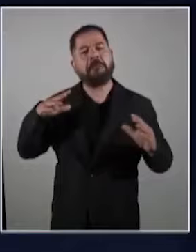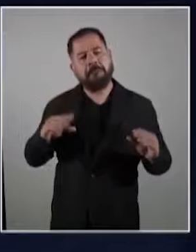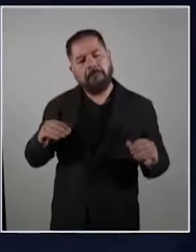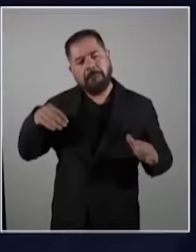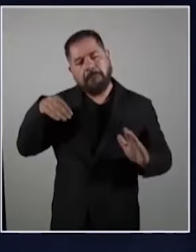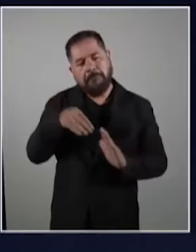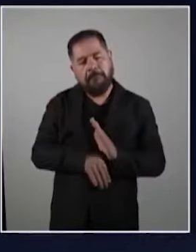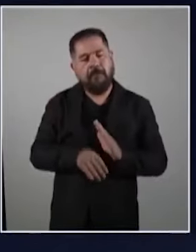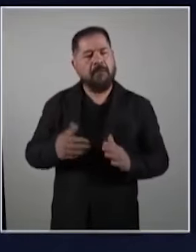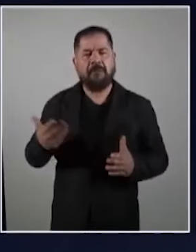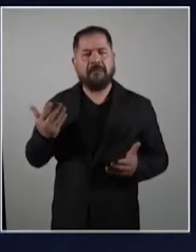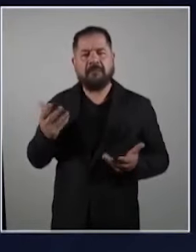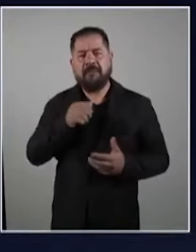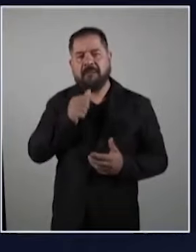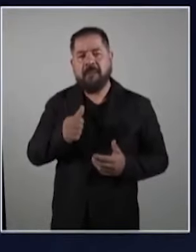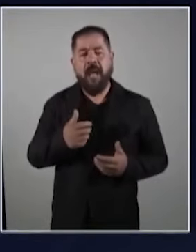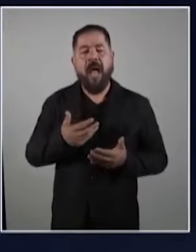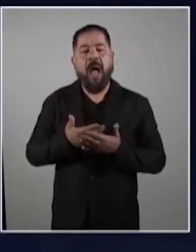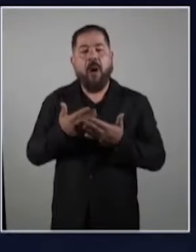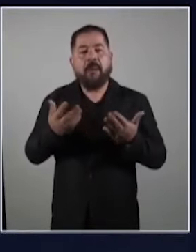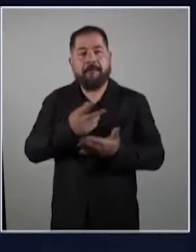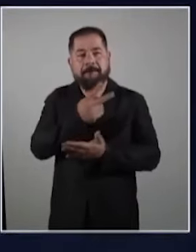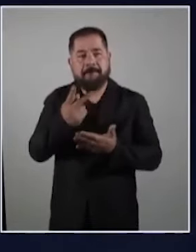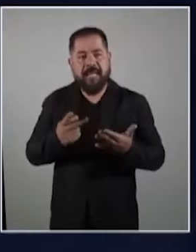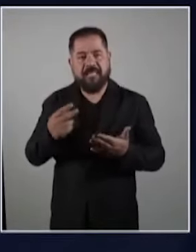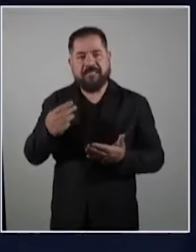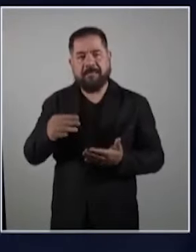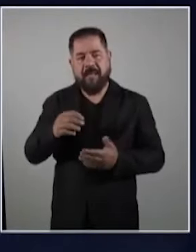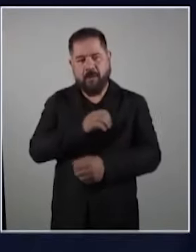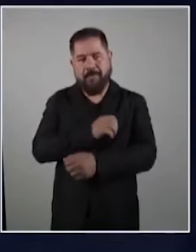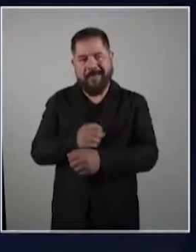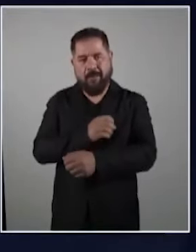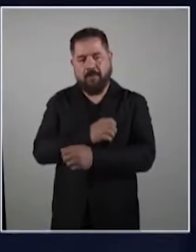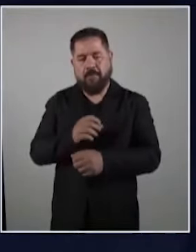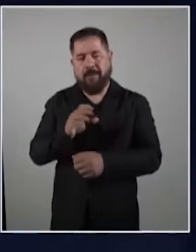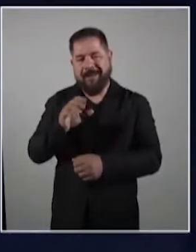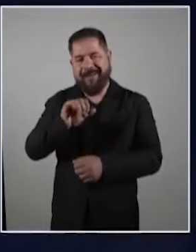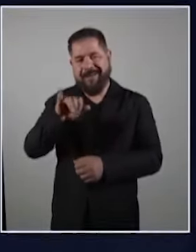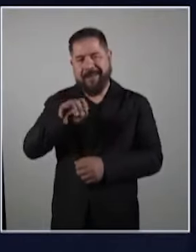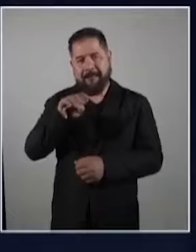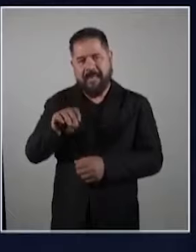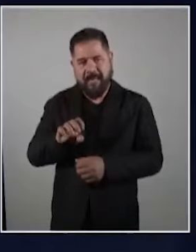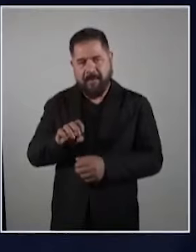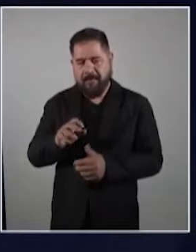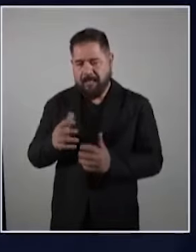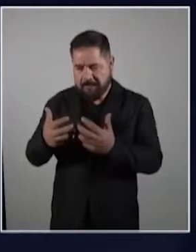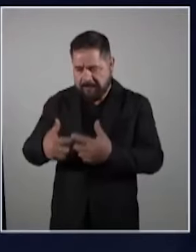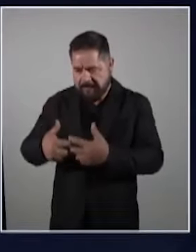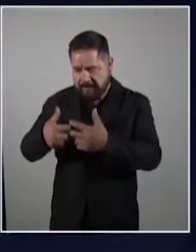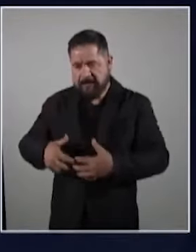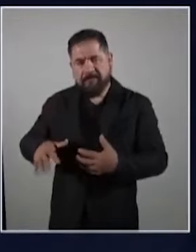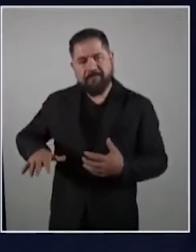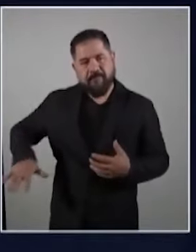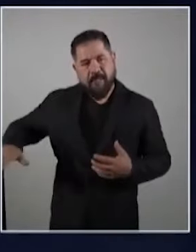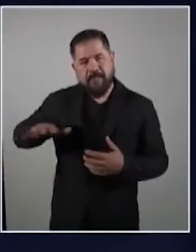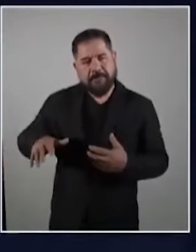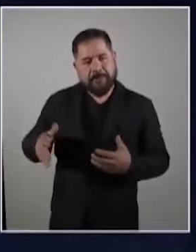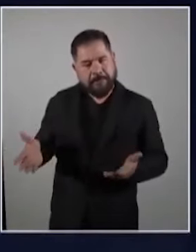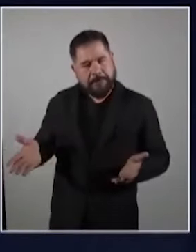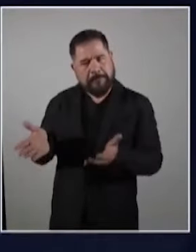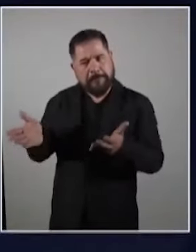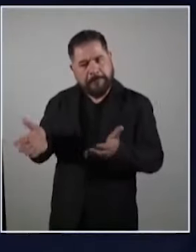antes y además estamos trabajando un plan que llamos plan misión kagem para impulsar la industrialización de nuestro municipio y con ello